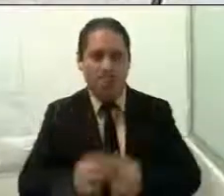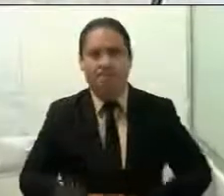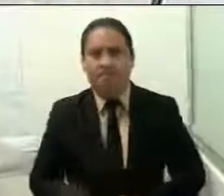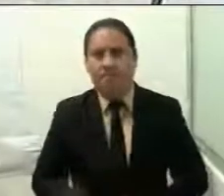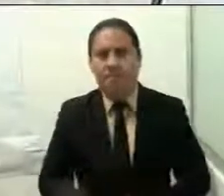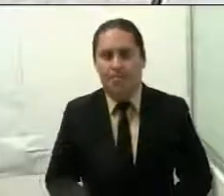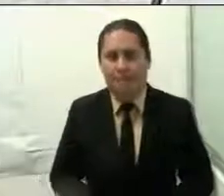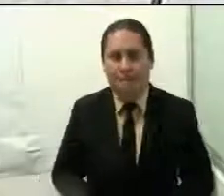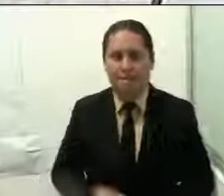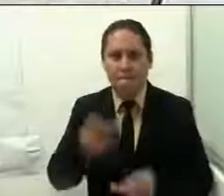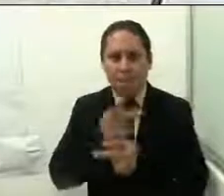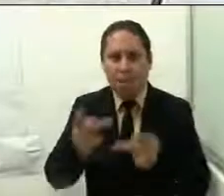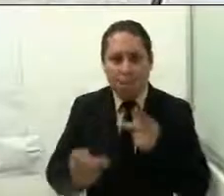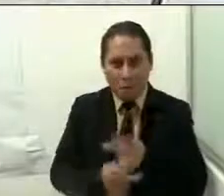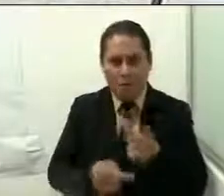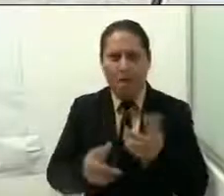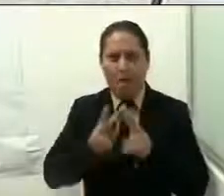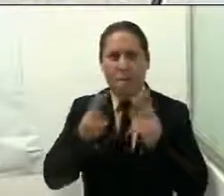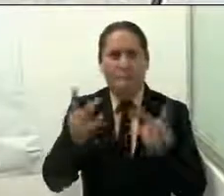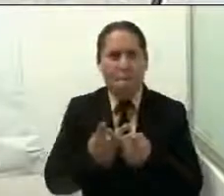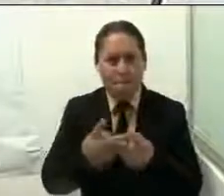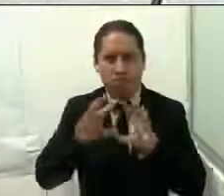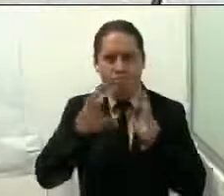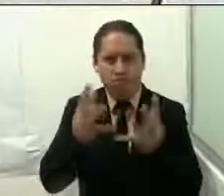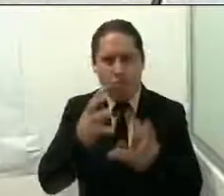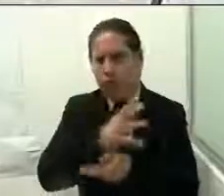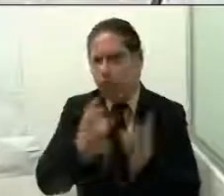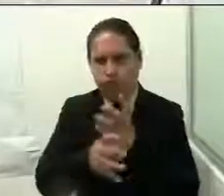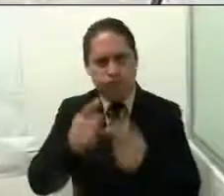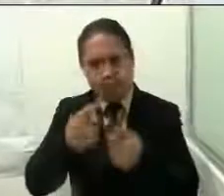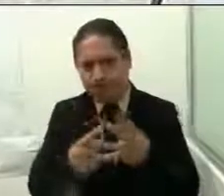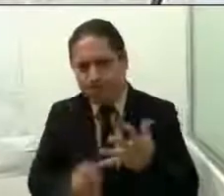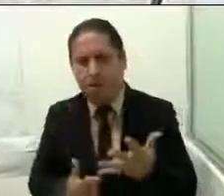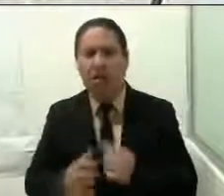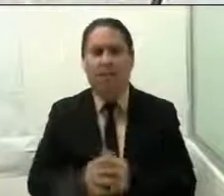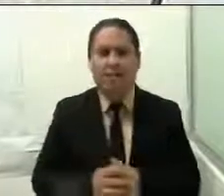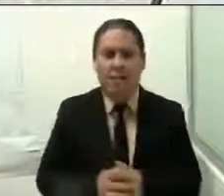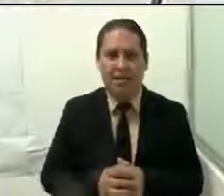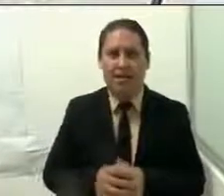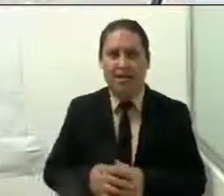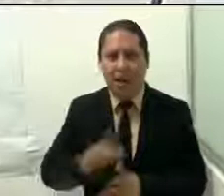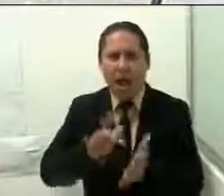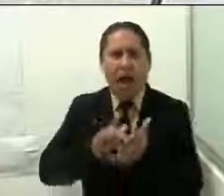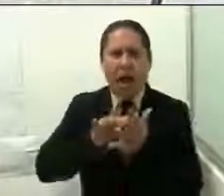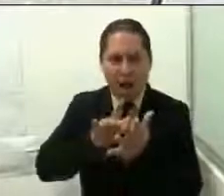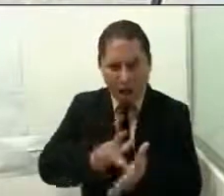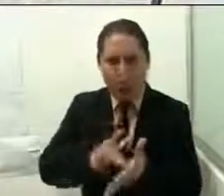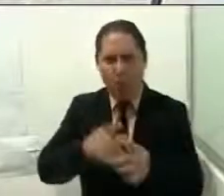en producción de hortalizas en cinco años se apoyó la maquila de